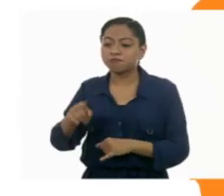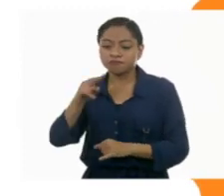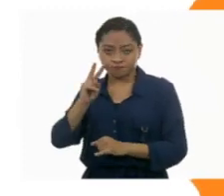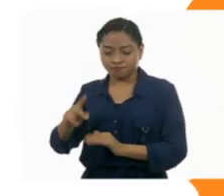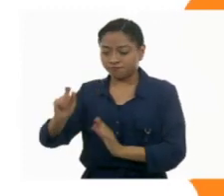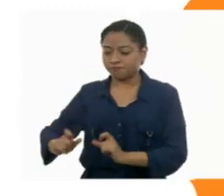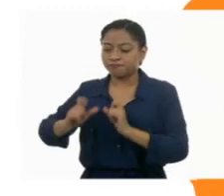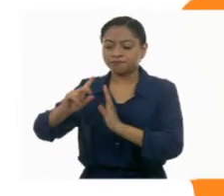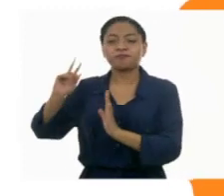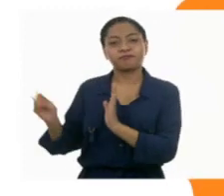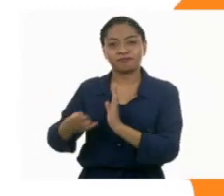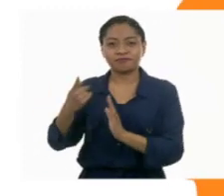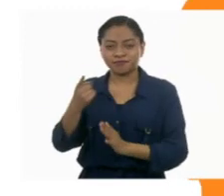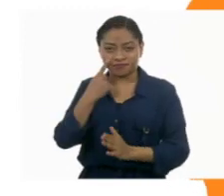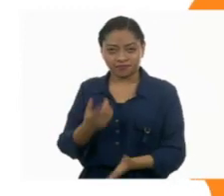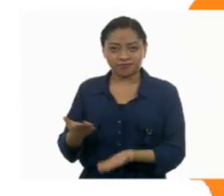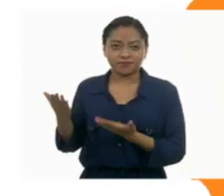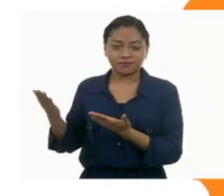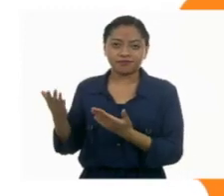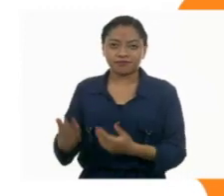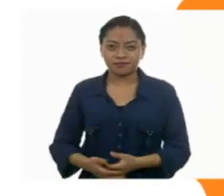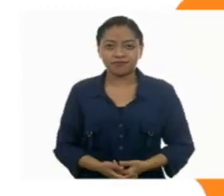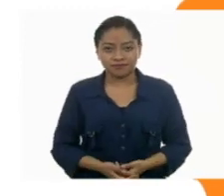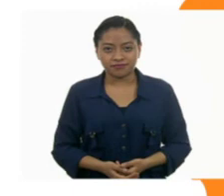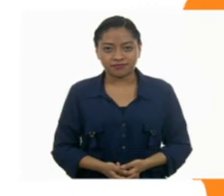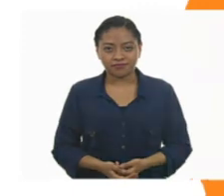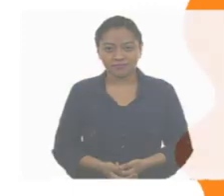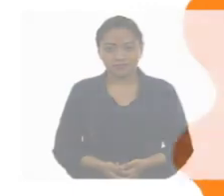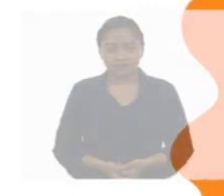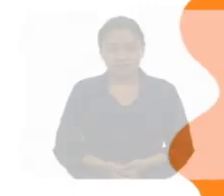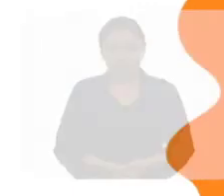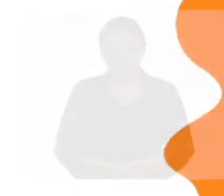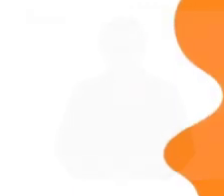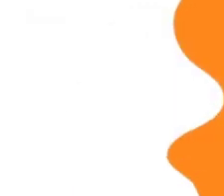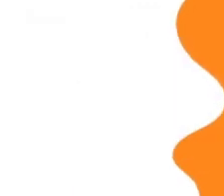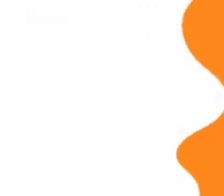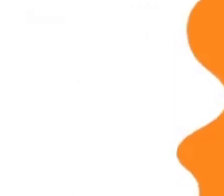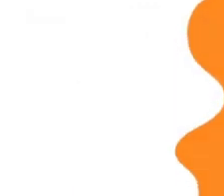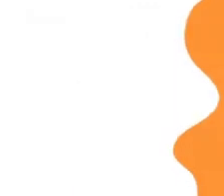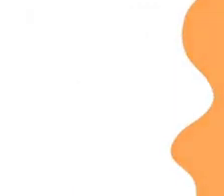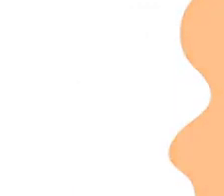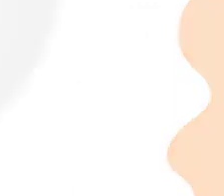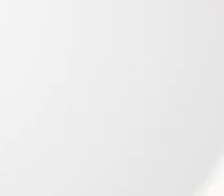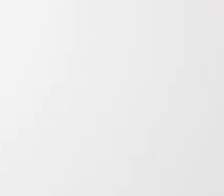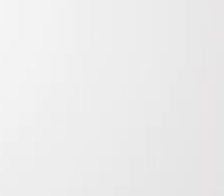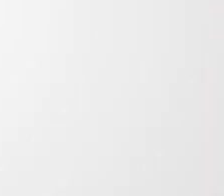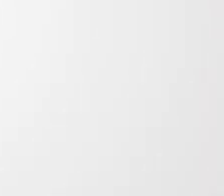la siguiente liga: aprendeencasa.cep.gov.mx.